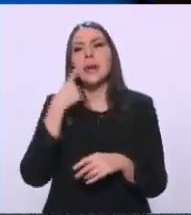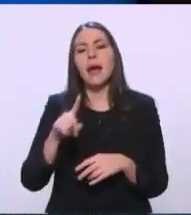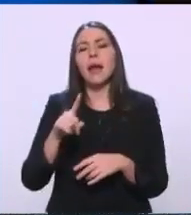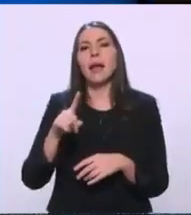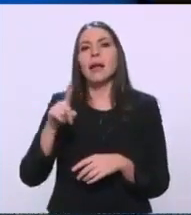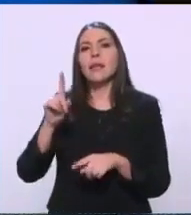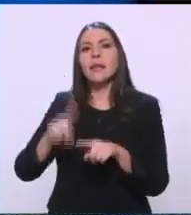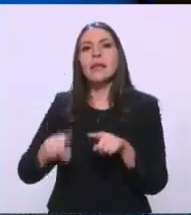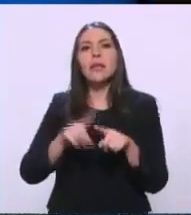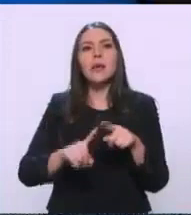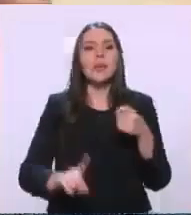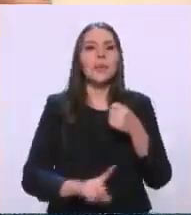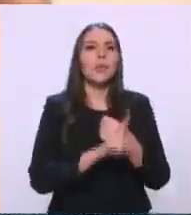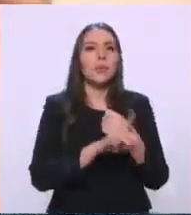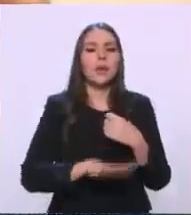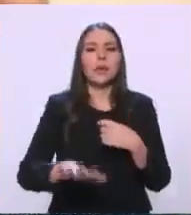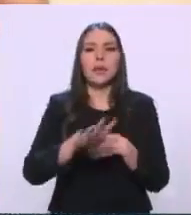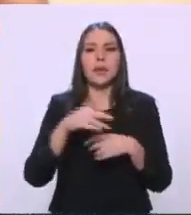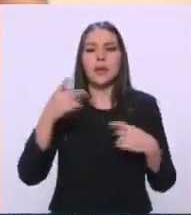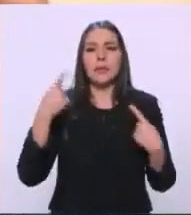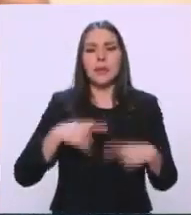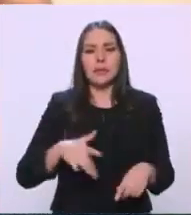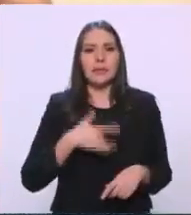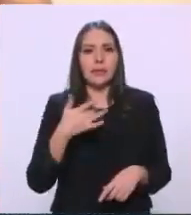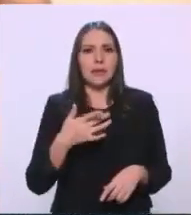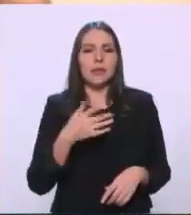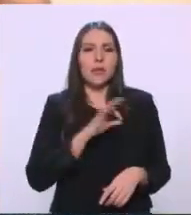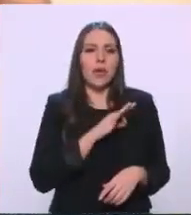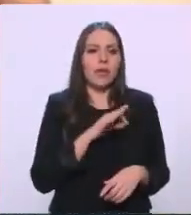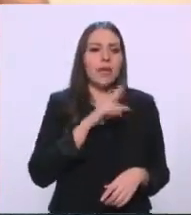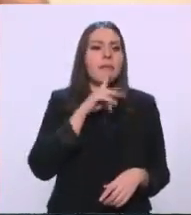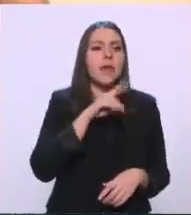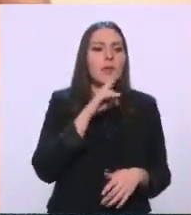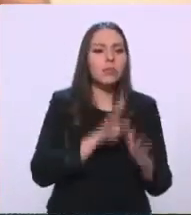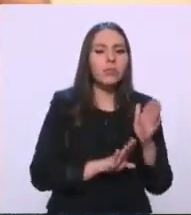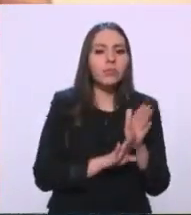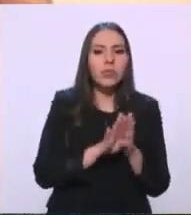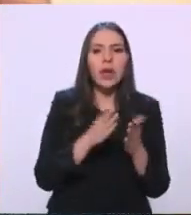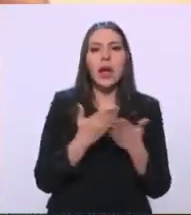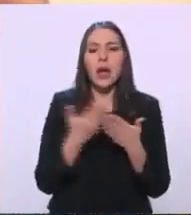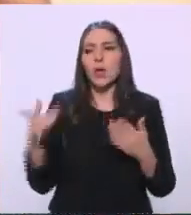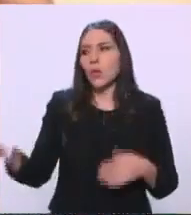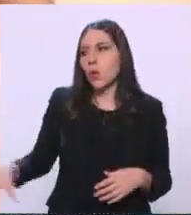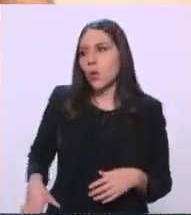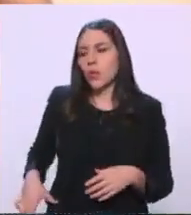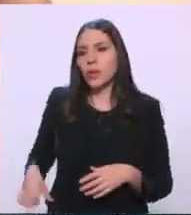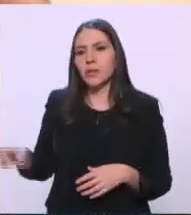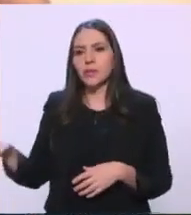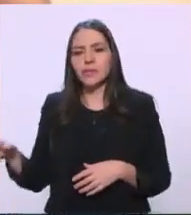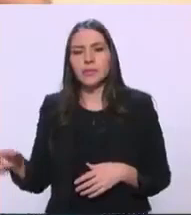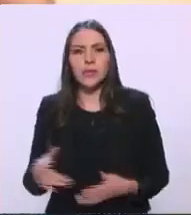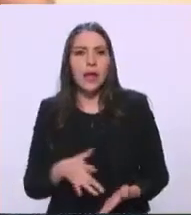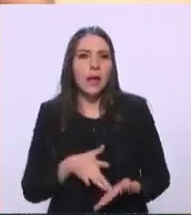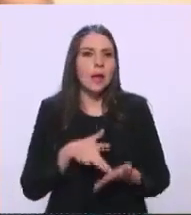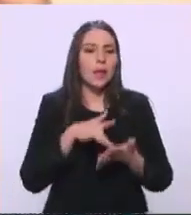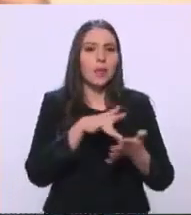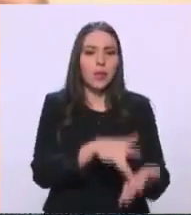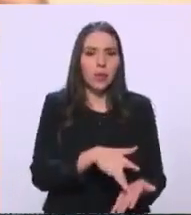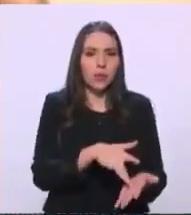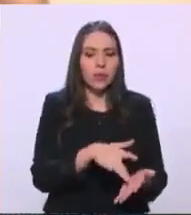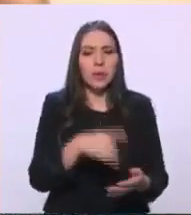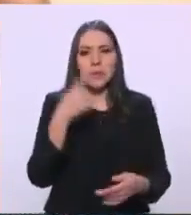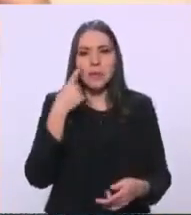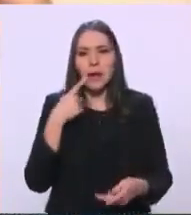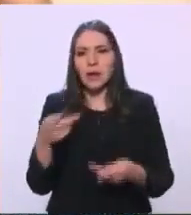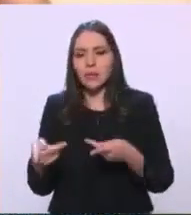los problemas de bienestar. Ahí es donde entra el Estado y hace esta, digamos, articulación